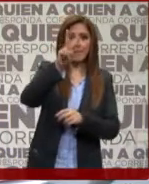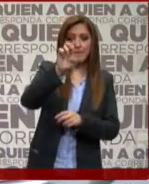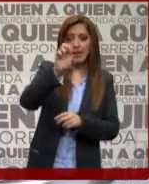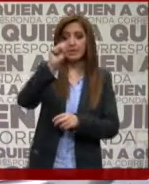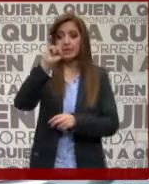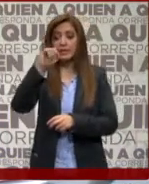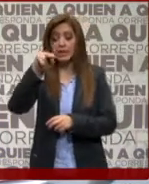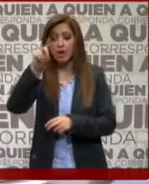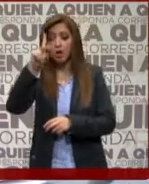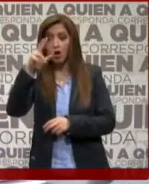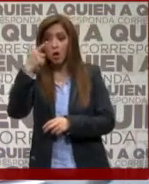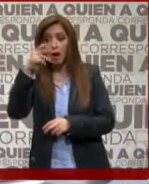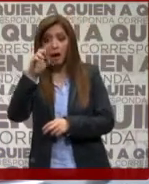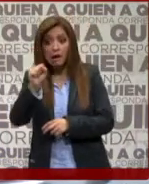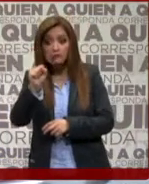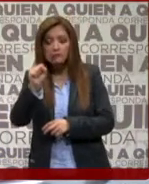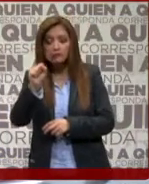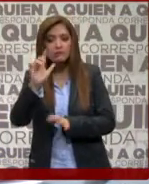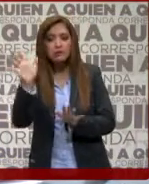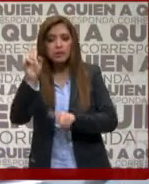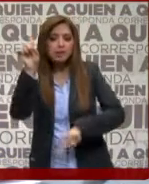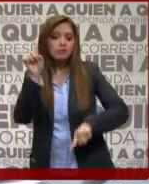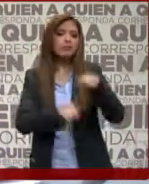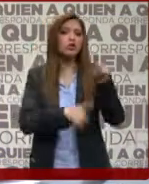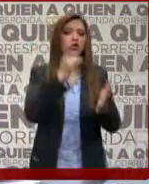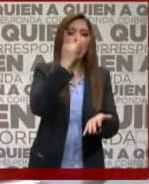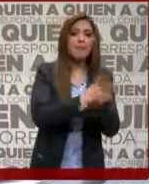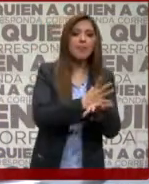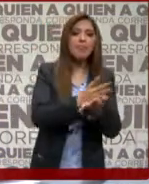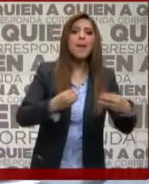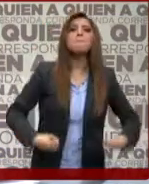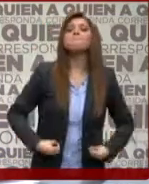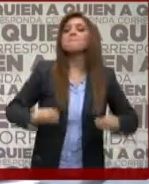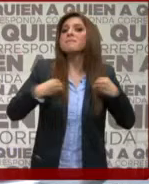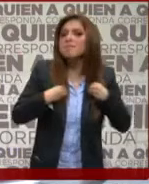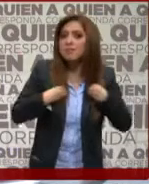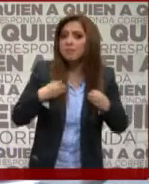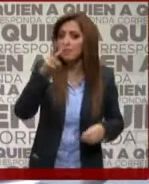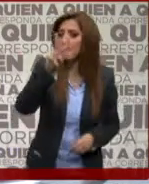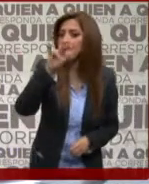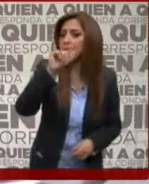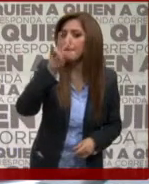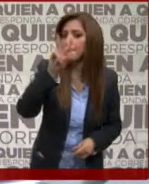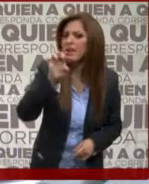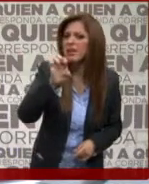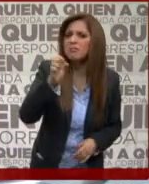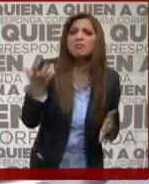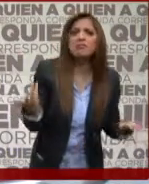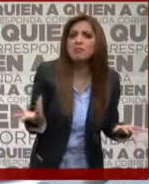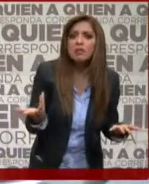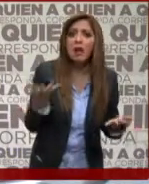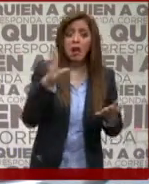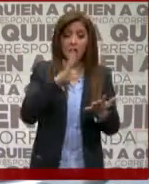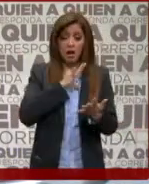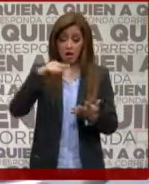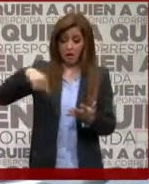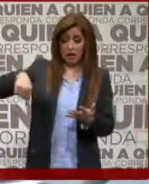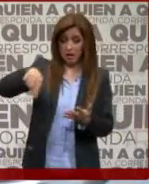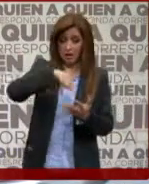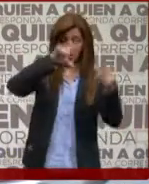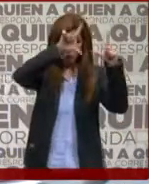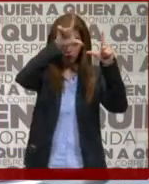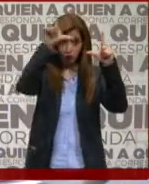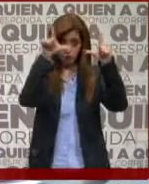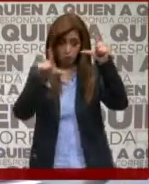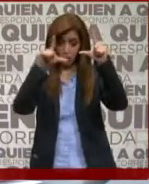vive y el evento vive con él hemos logrado nosotros recorrer todo el territorio nacional